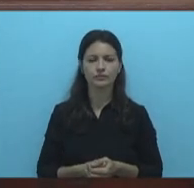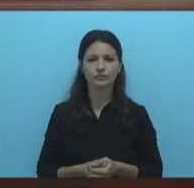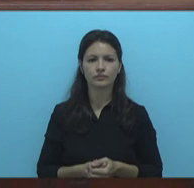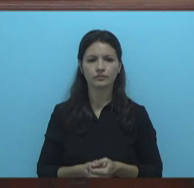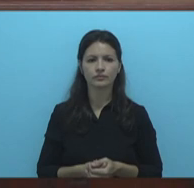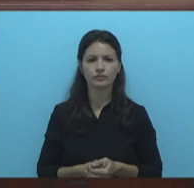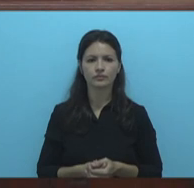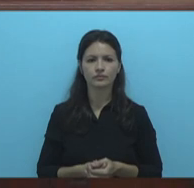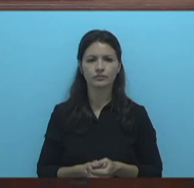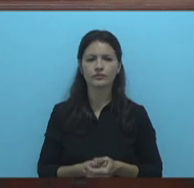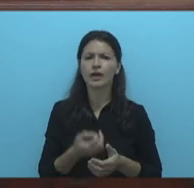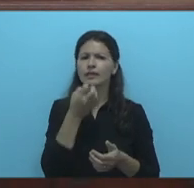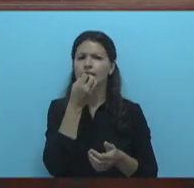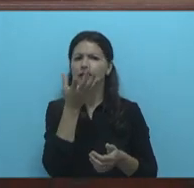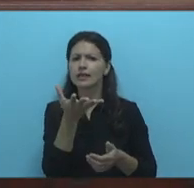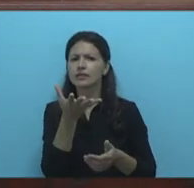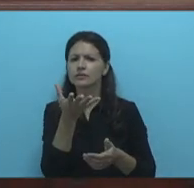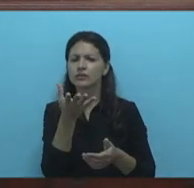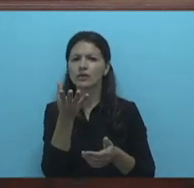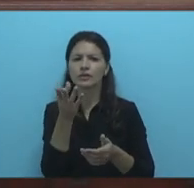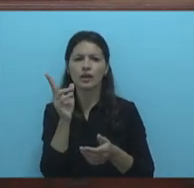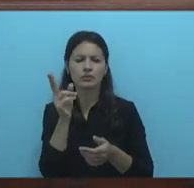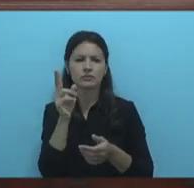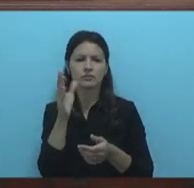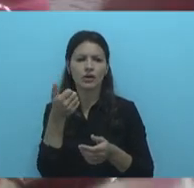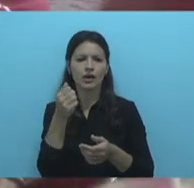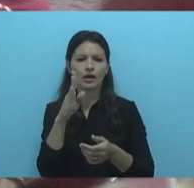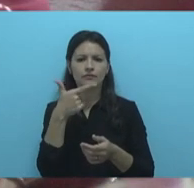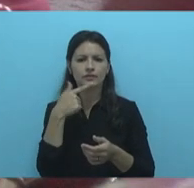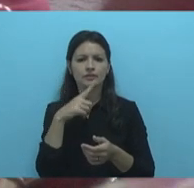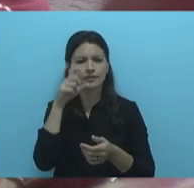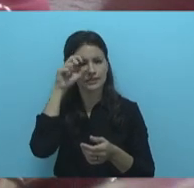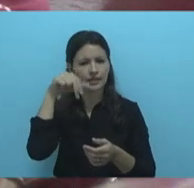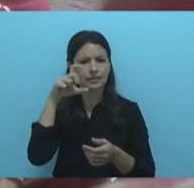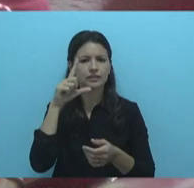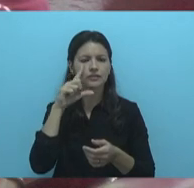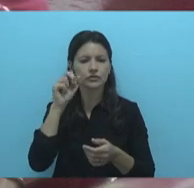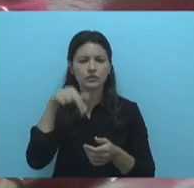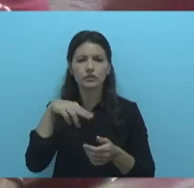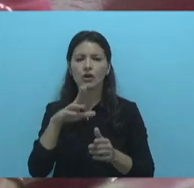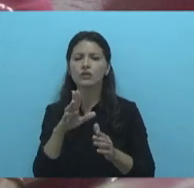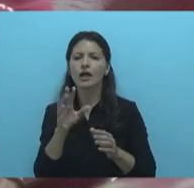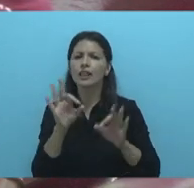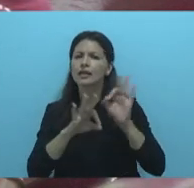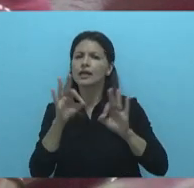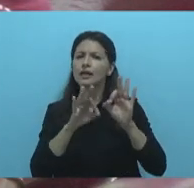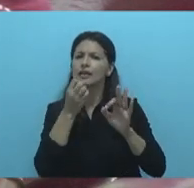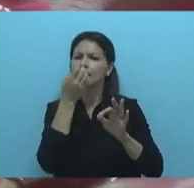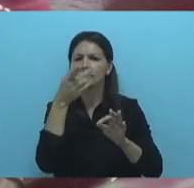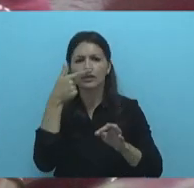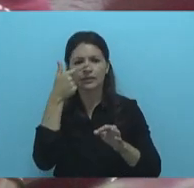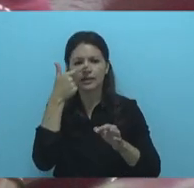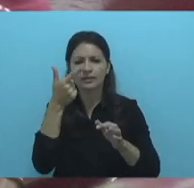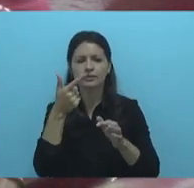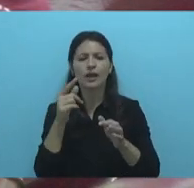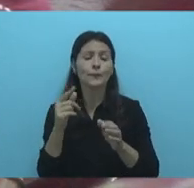están votando las declaraciones de abstención, voy de interés, perdón, voy a